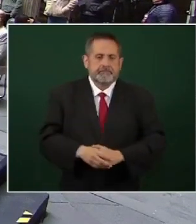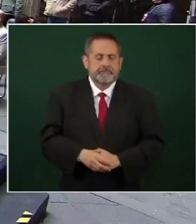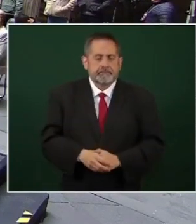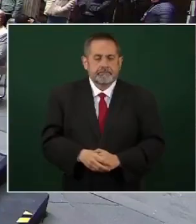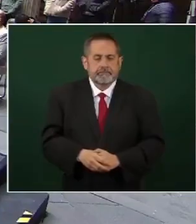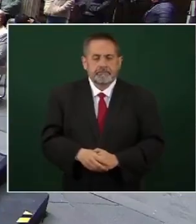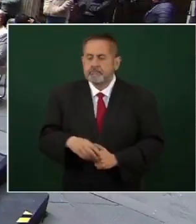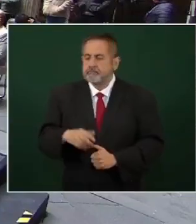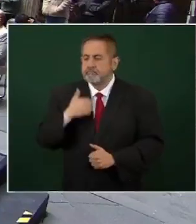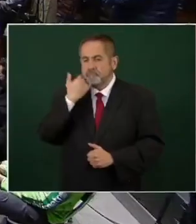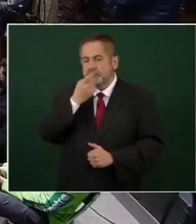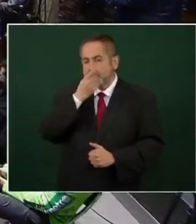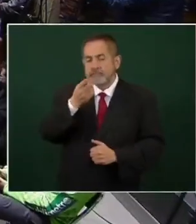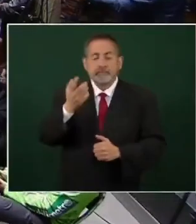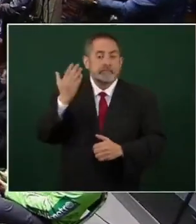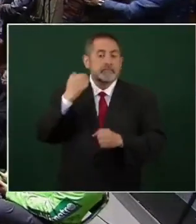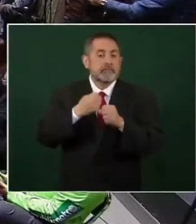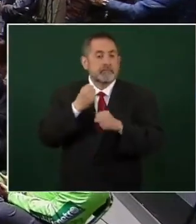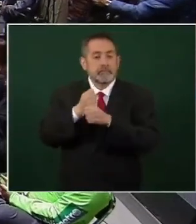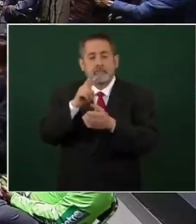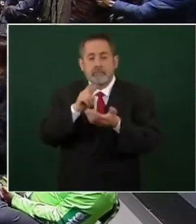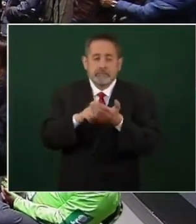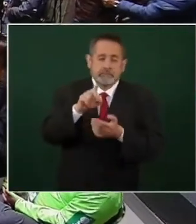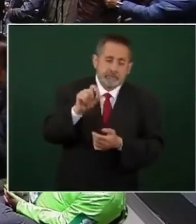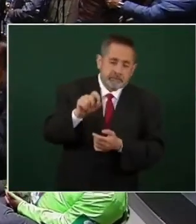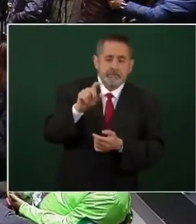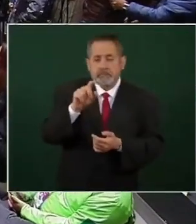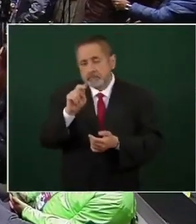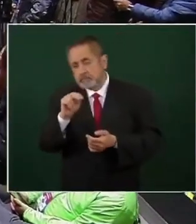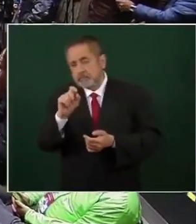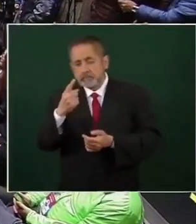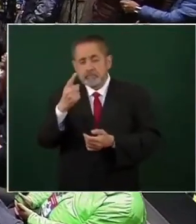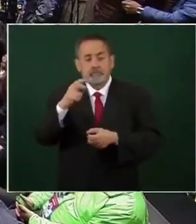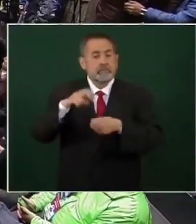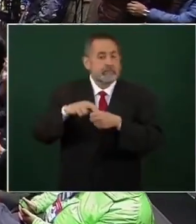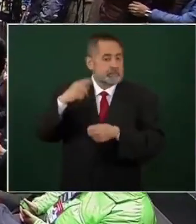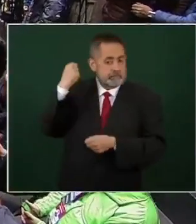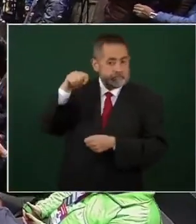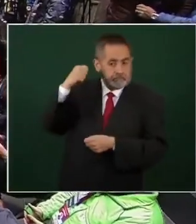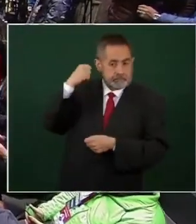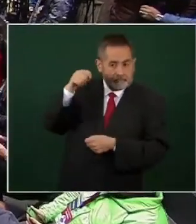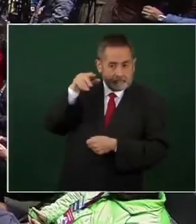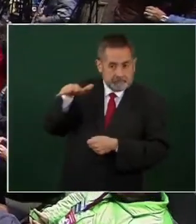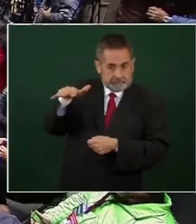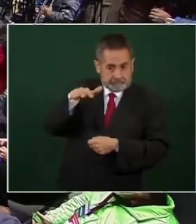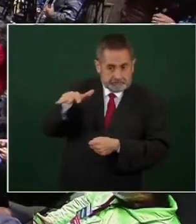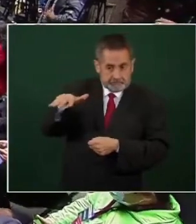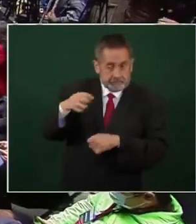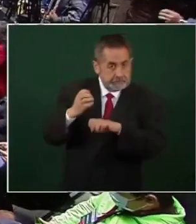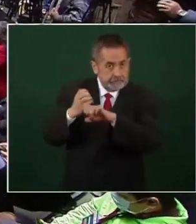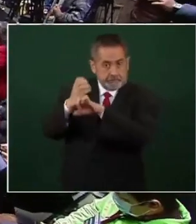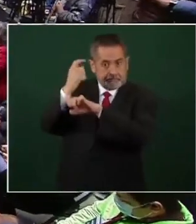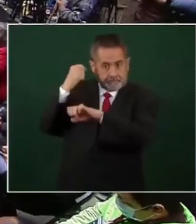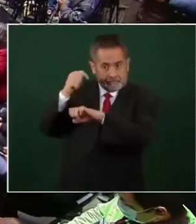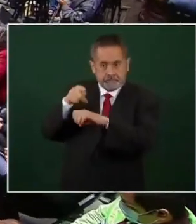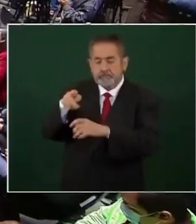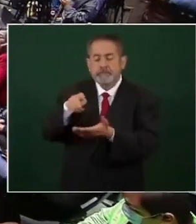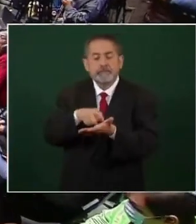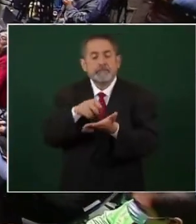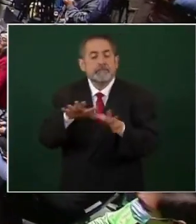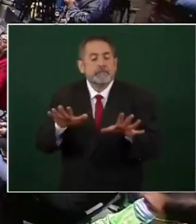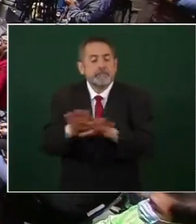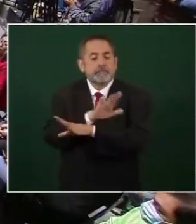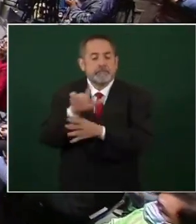quiero destacar que en 2021, en 2020, si no me equivoco, en el estado de Tabasco, se llevó a cabo una reforma